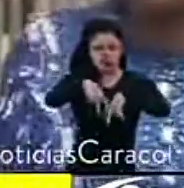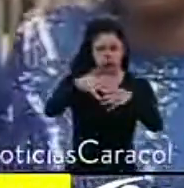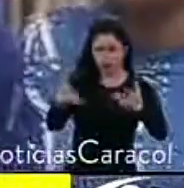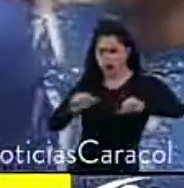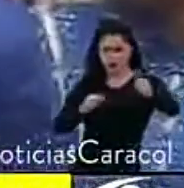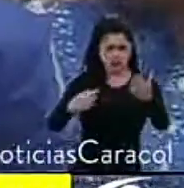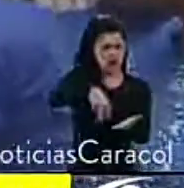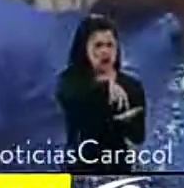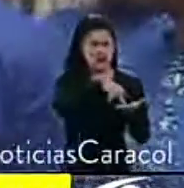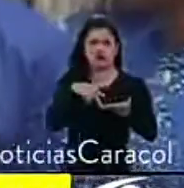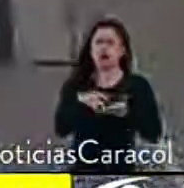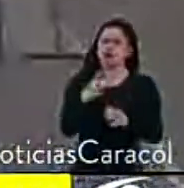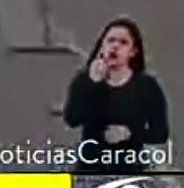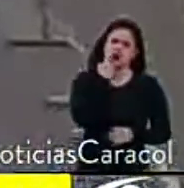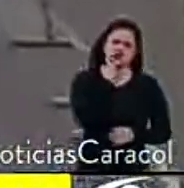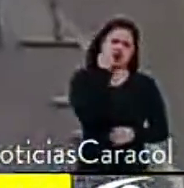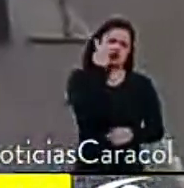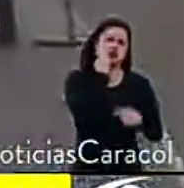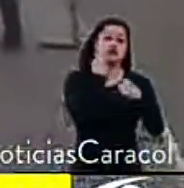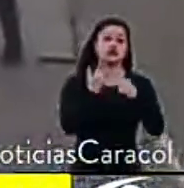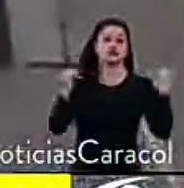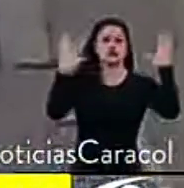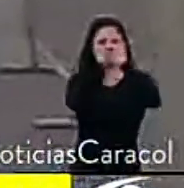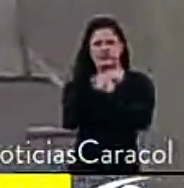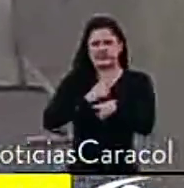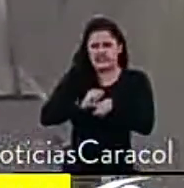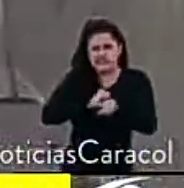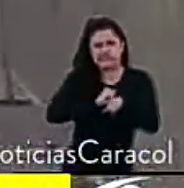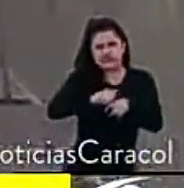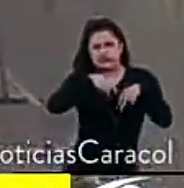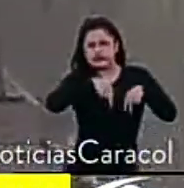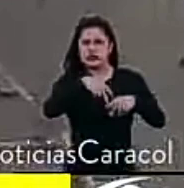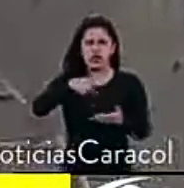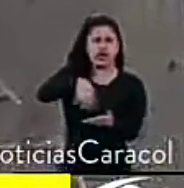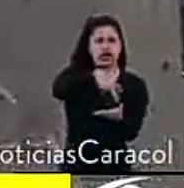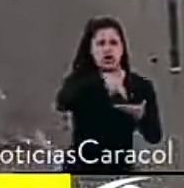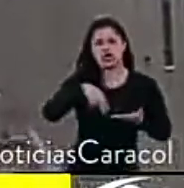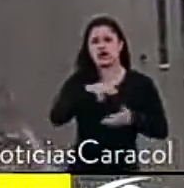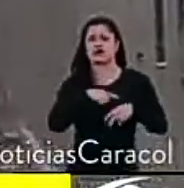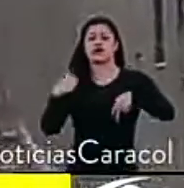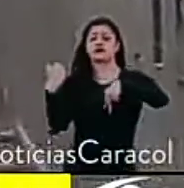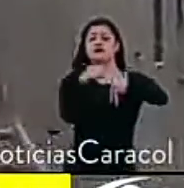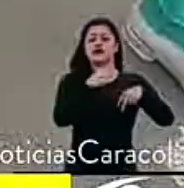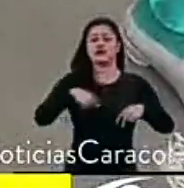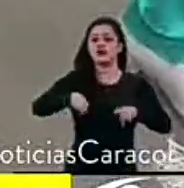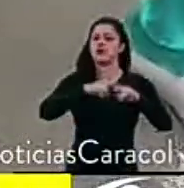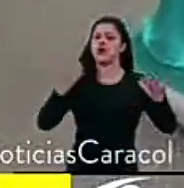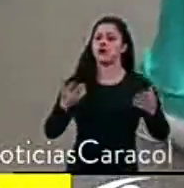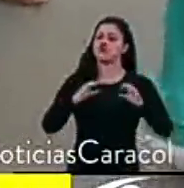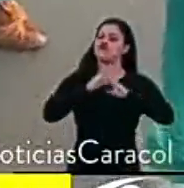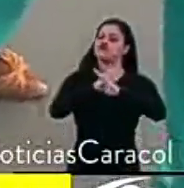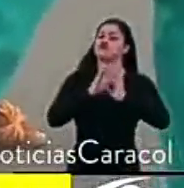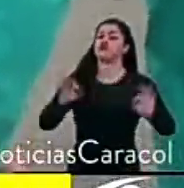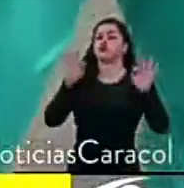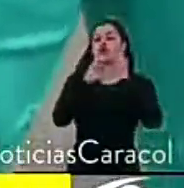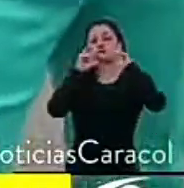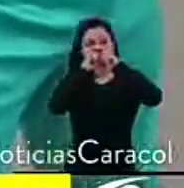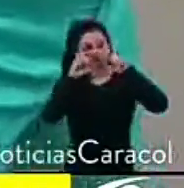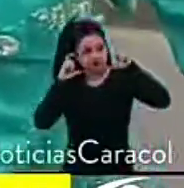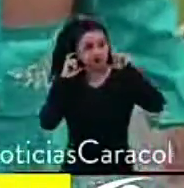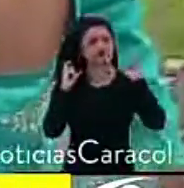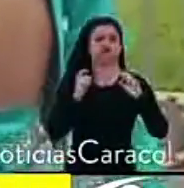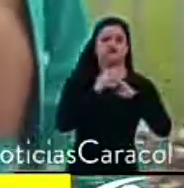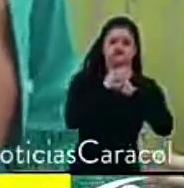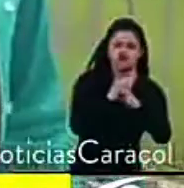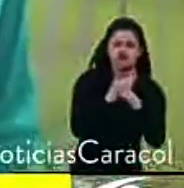El Salsódromo es una fiesta con todas las medidas de protección, aunque durante su presentación pueden quitarse tapabocas por ser al aire libre,